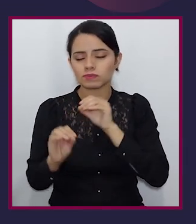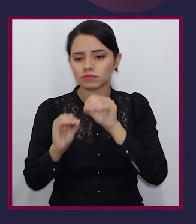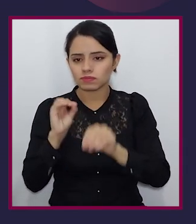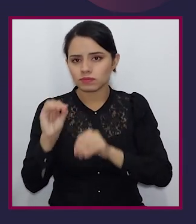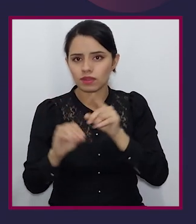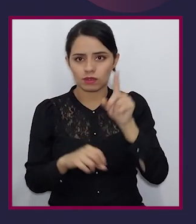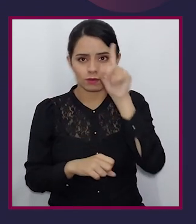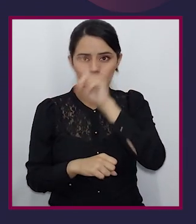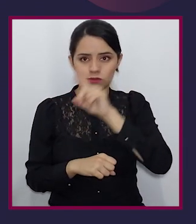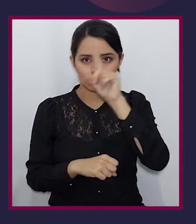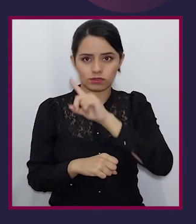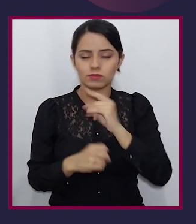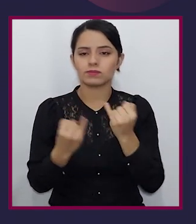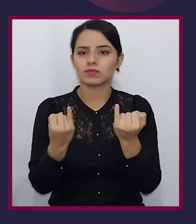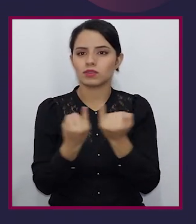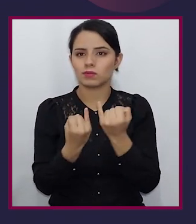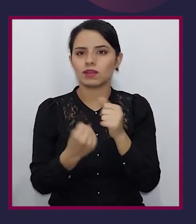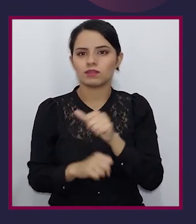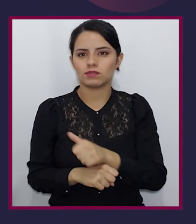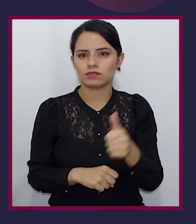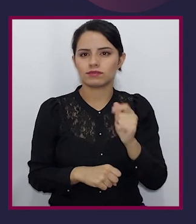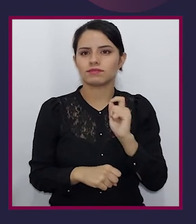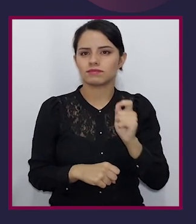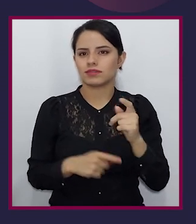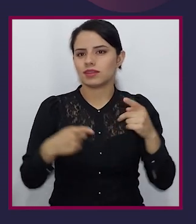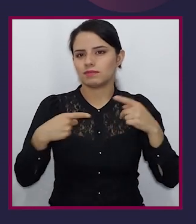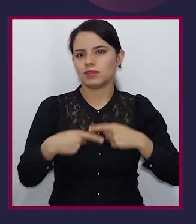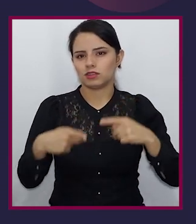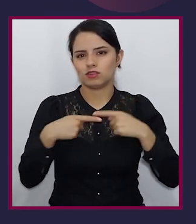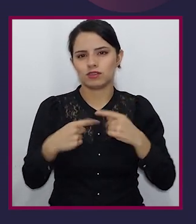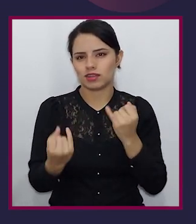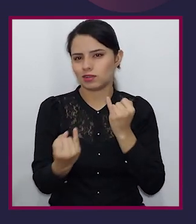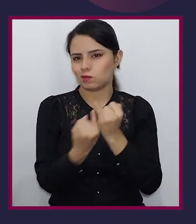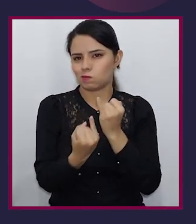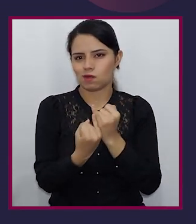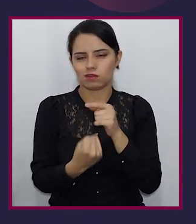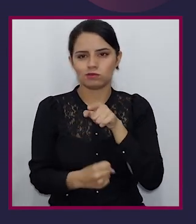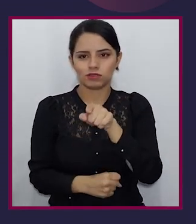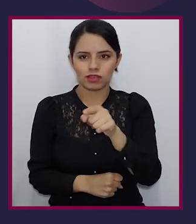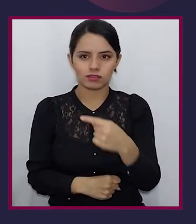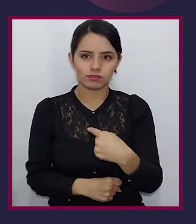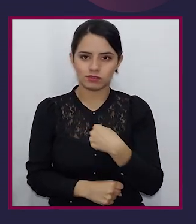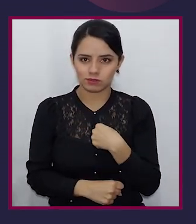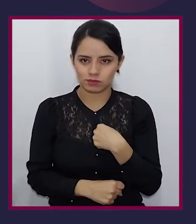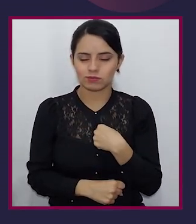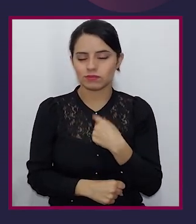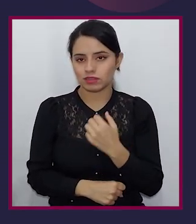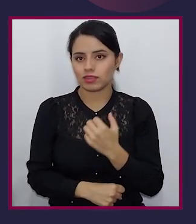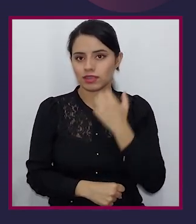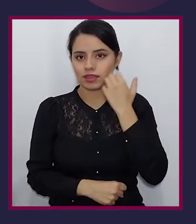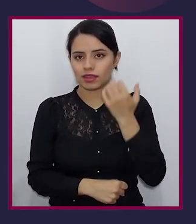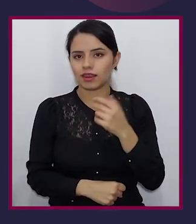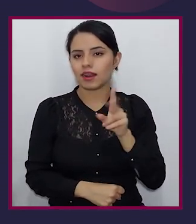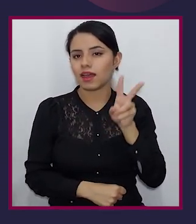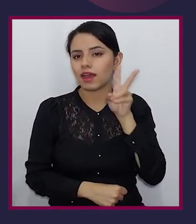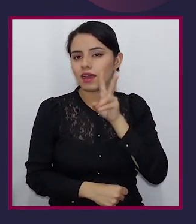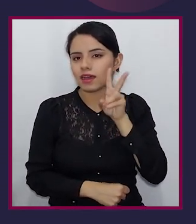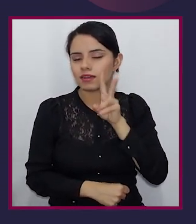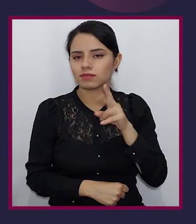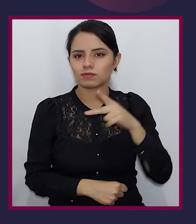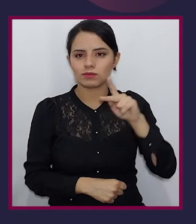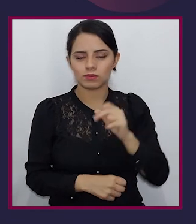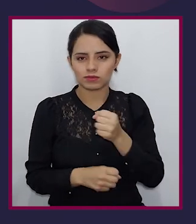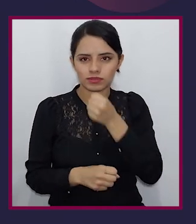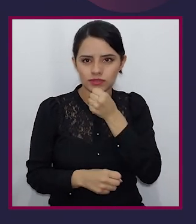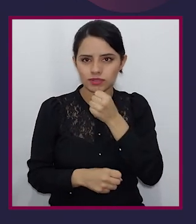recomendaciones. Algunos canales que están hechos pues por personas como ustedes o como yo, quieren experimentar y crear sus propios podcasts. Y entonces